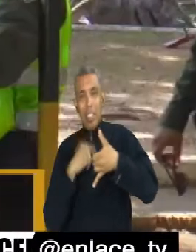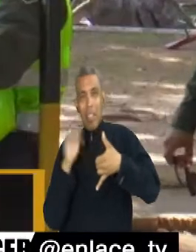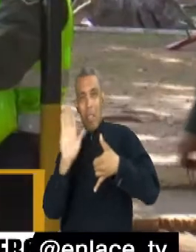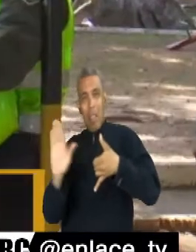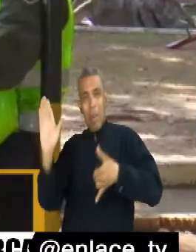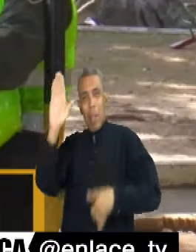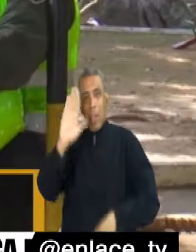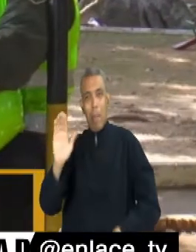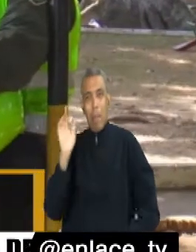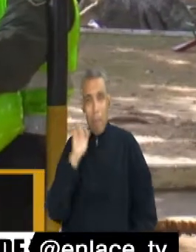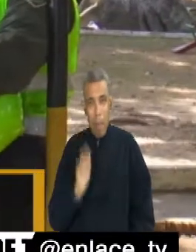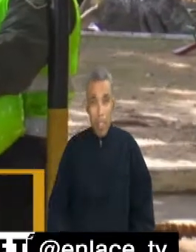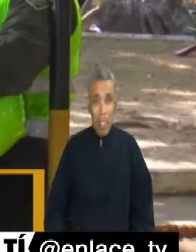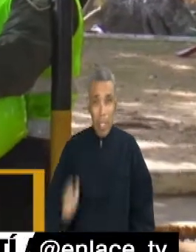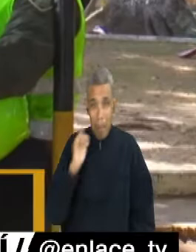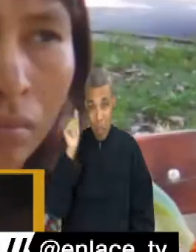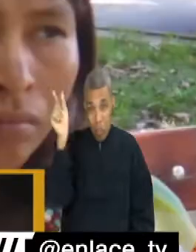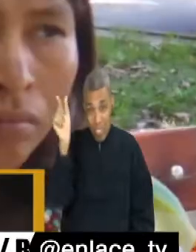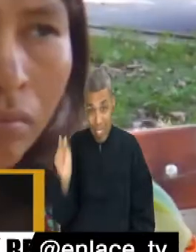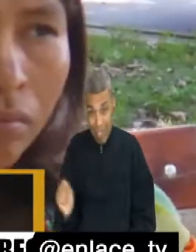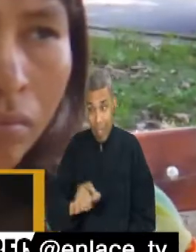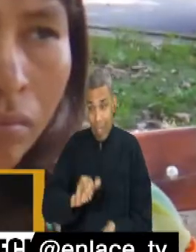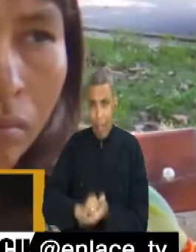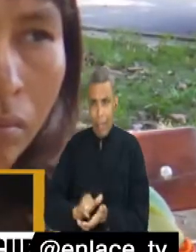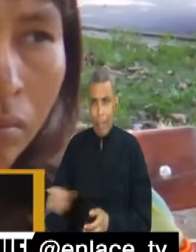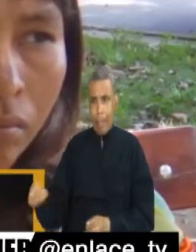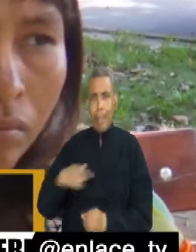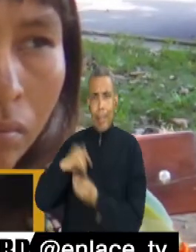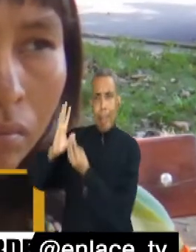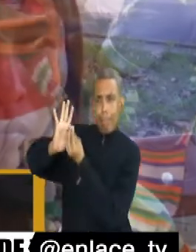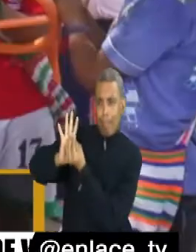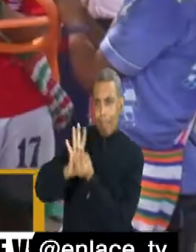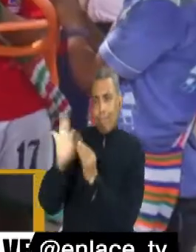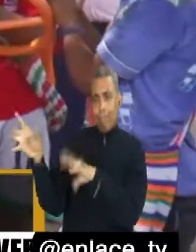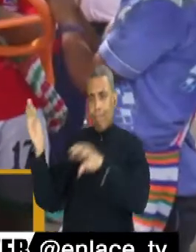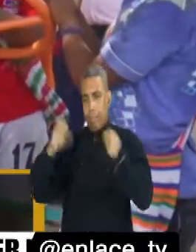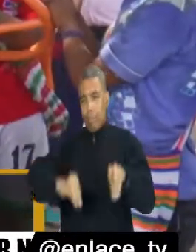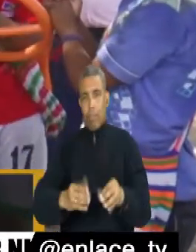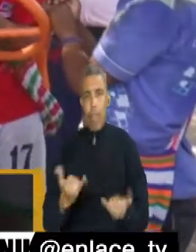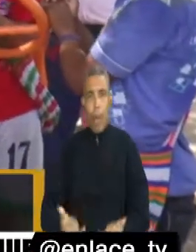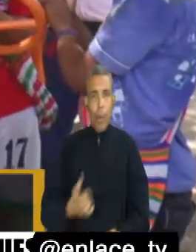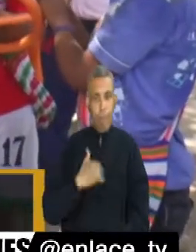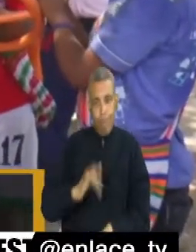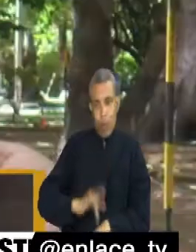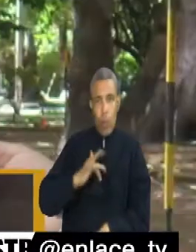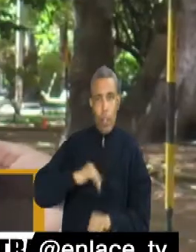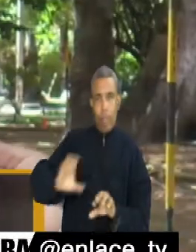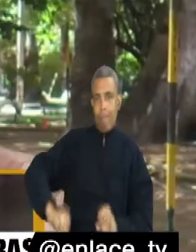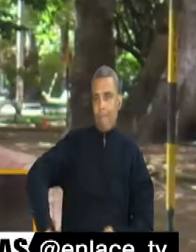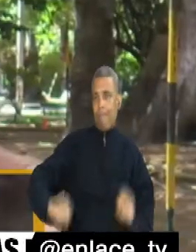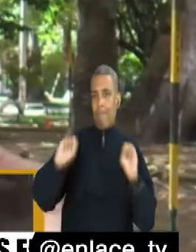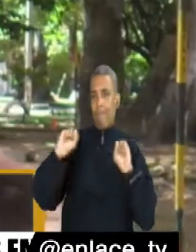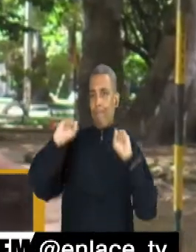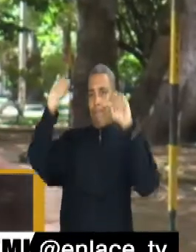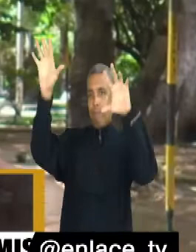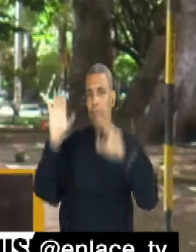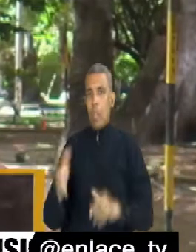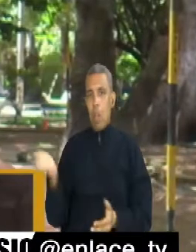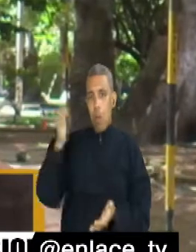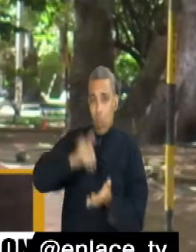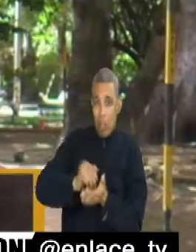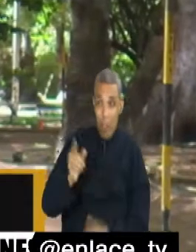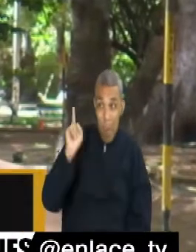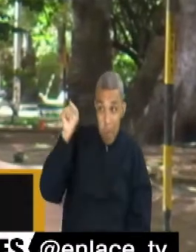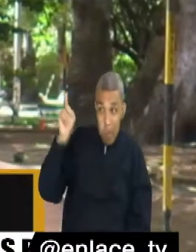desplazados. Las autoridades dieron a conocer que estas personas tendrán que ser trasladadas a su lugar de origen. En el caso de las comunidades indígenas es